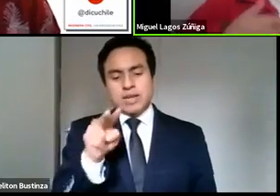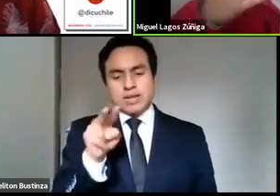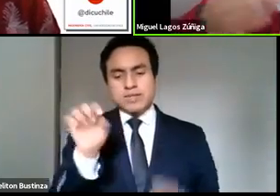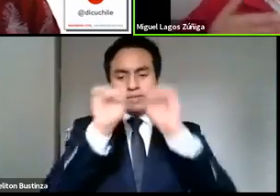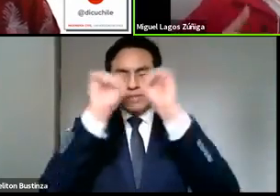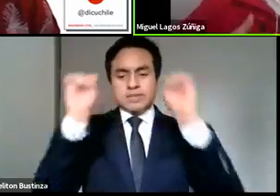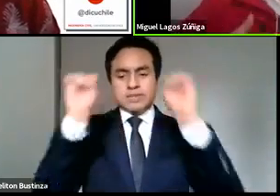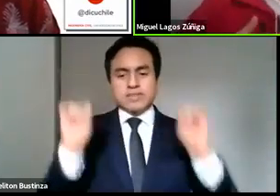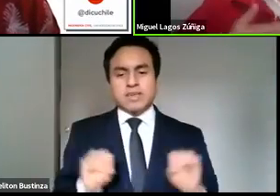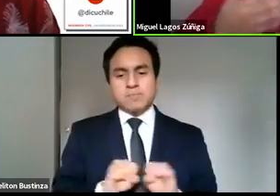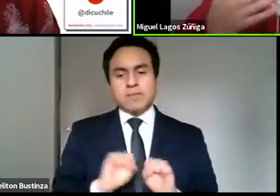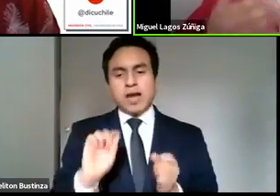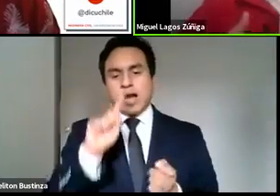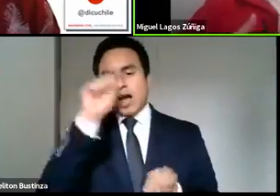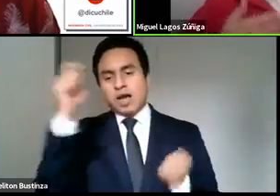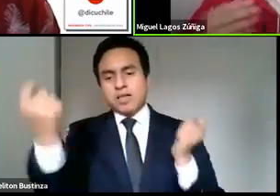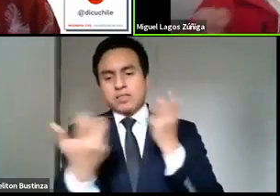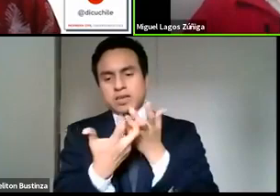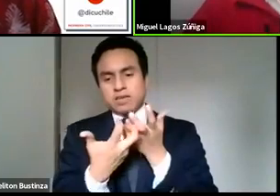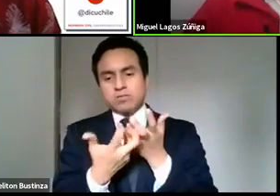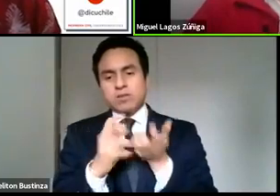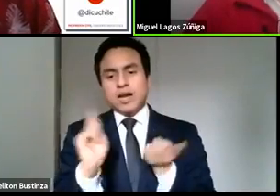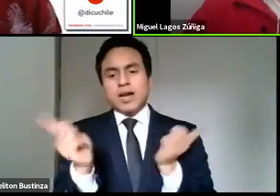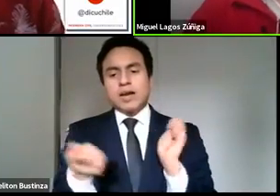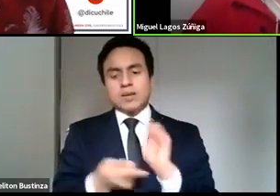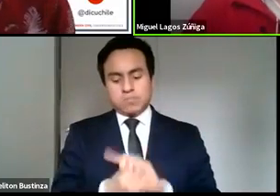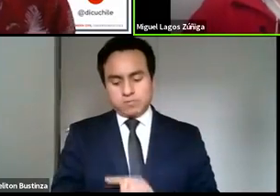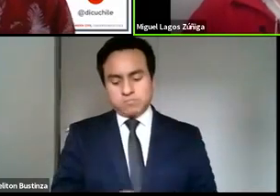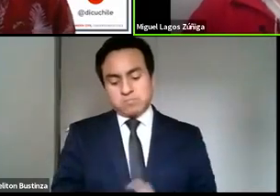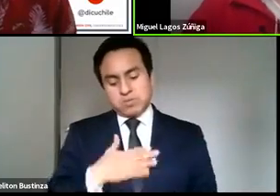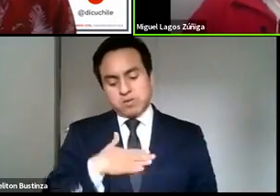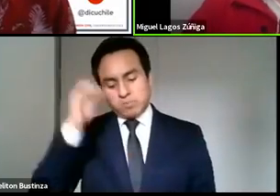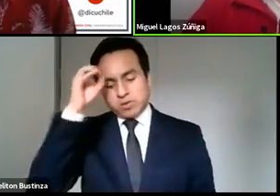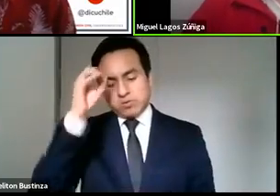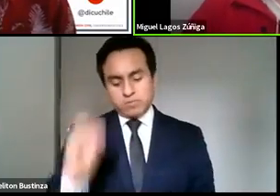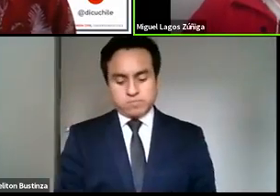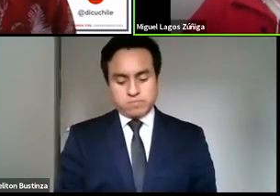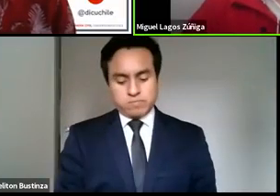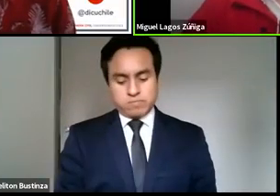que se va adaptando al cambio. Esa es mi opinión.